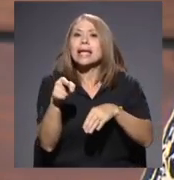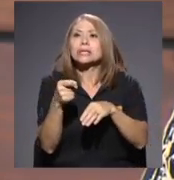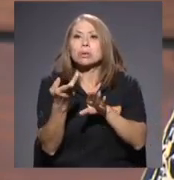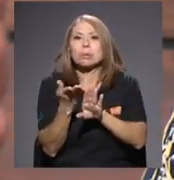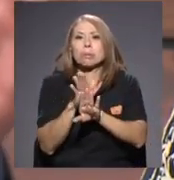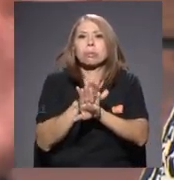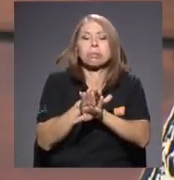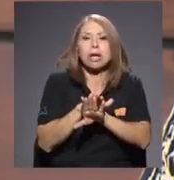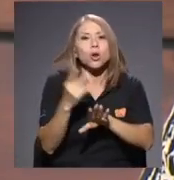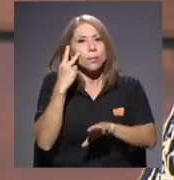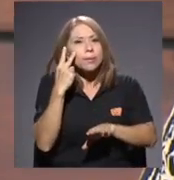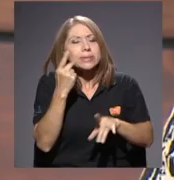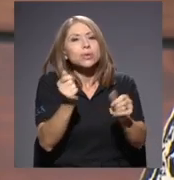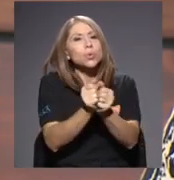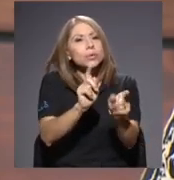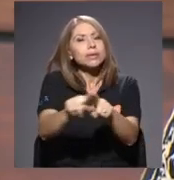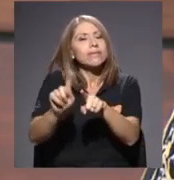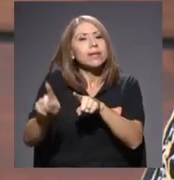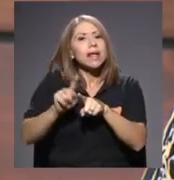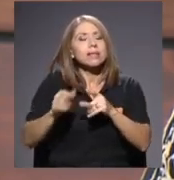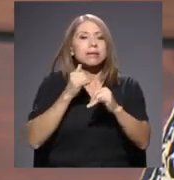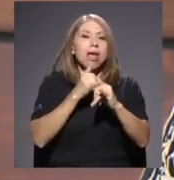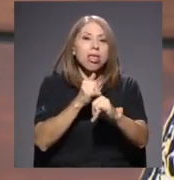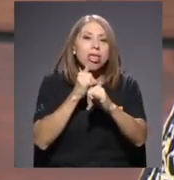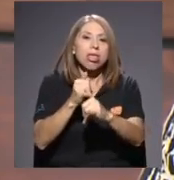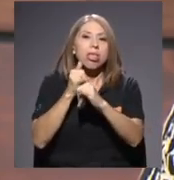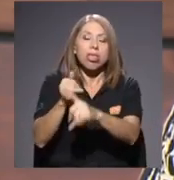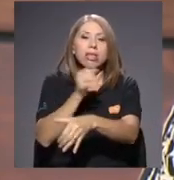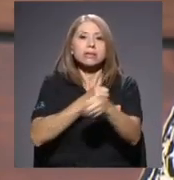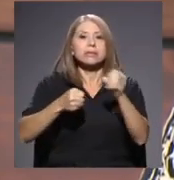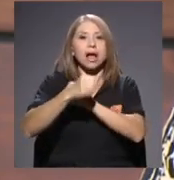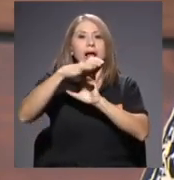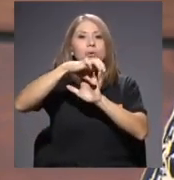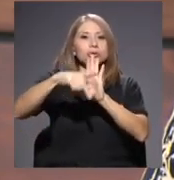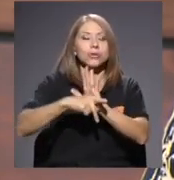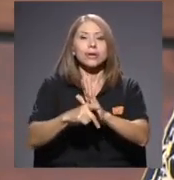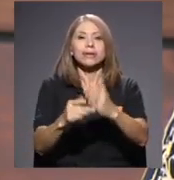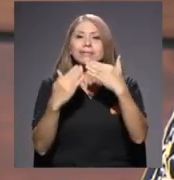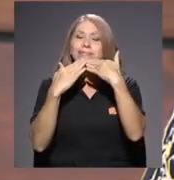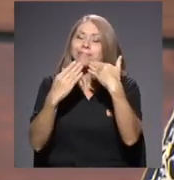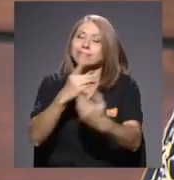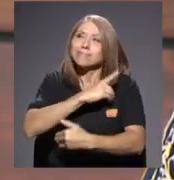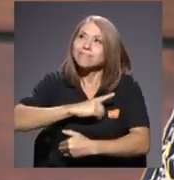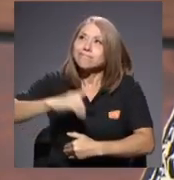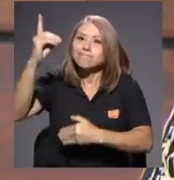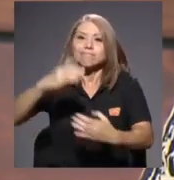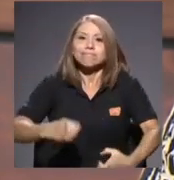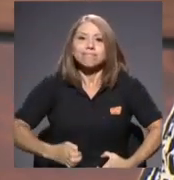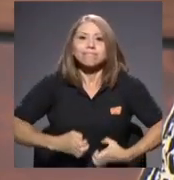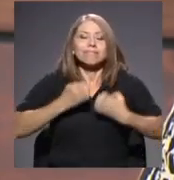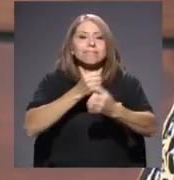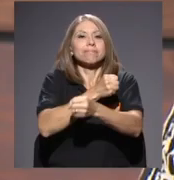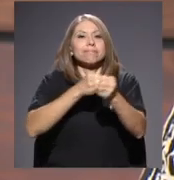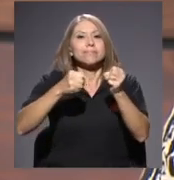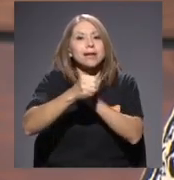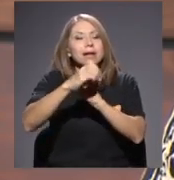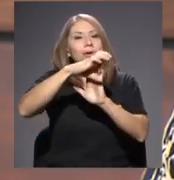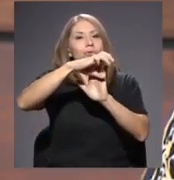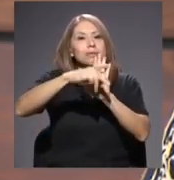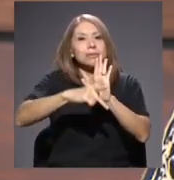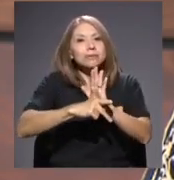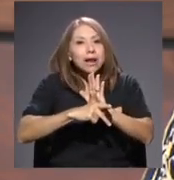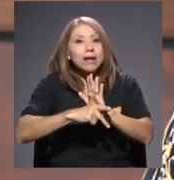lo hemos visto con diferentes recursos en la sala constitucional. Gracias a Dios existe la sala constitucional, que no nos